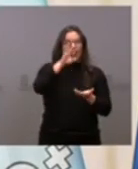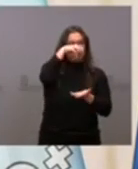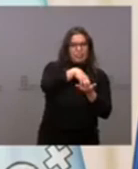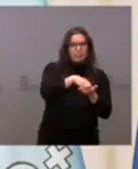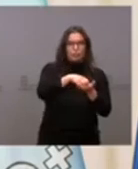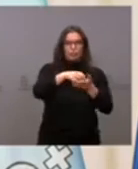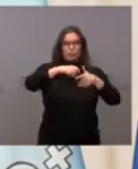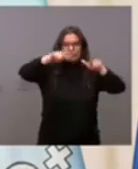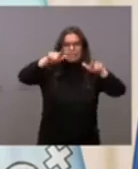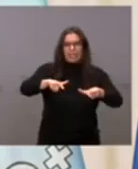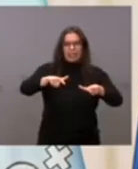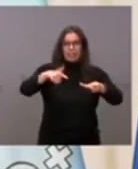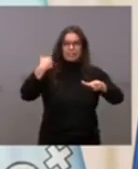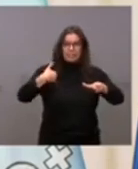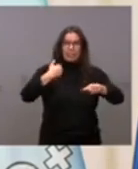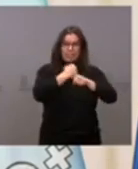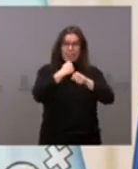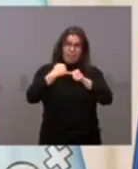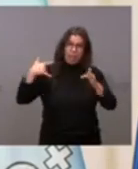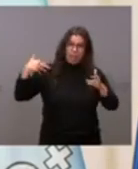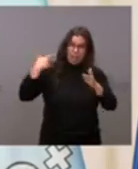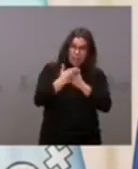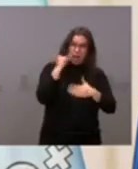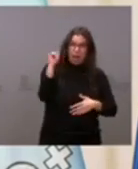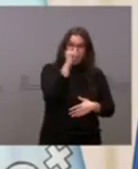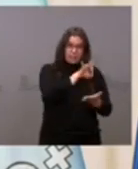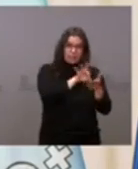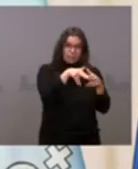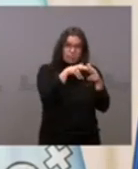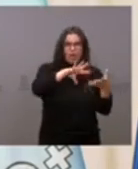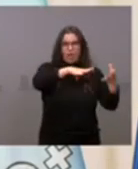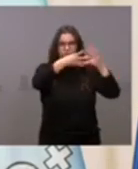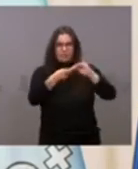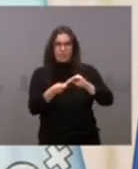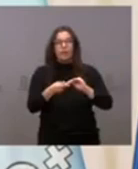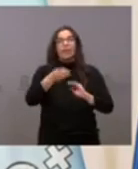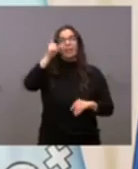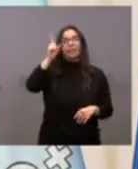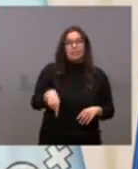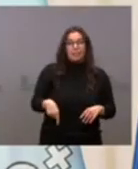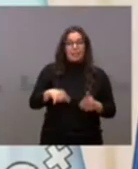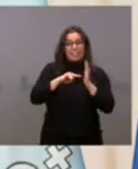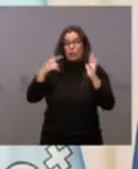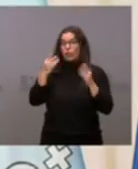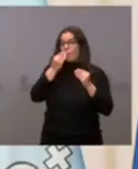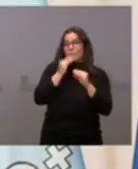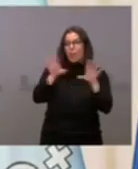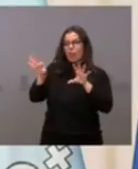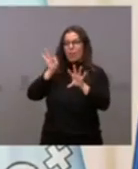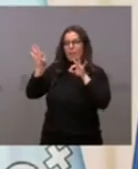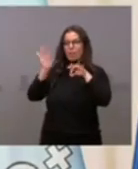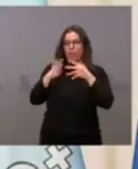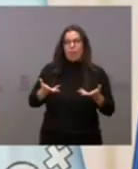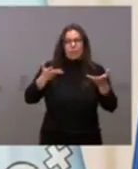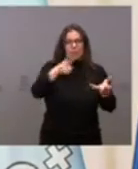que ya están desarrollando esos servicios sociales y llevar también lo mejor de la tecnología a las